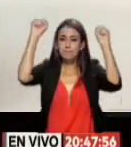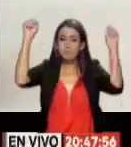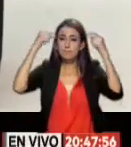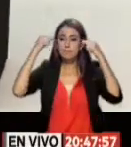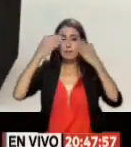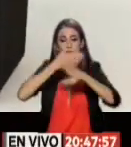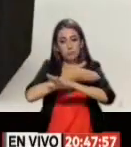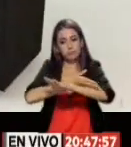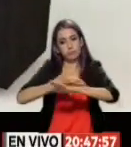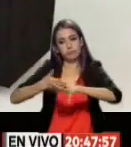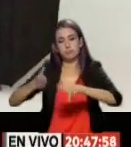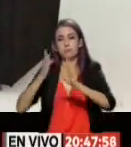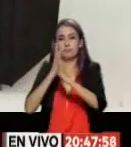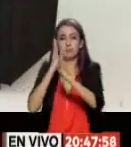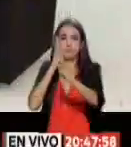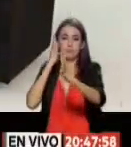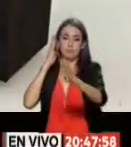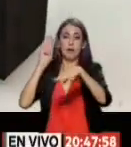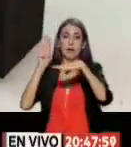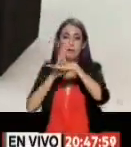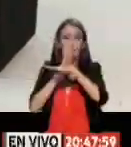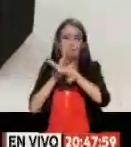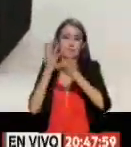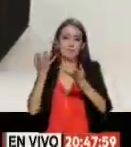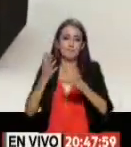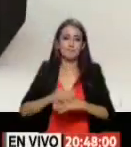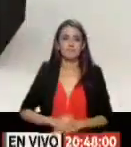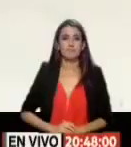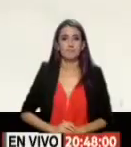largo día en la fila del banco.